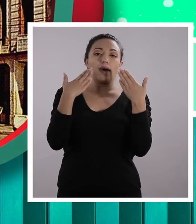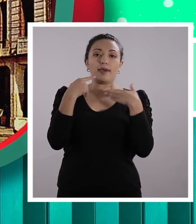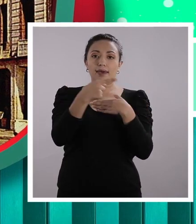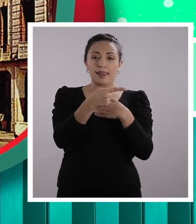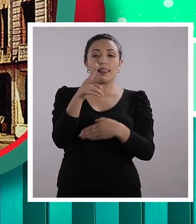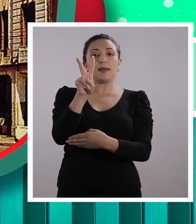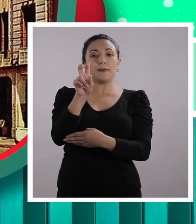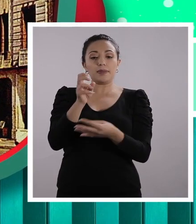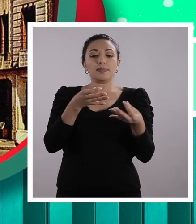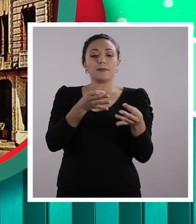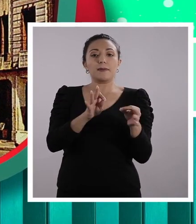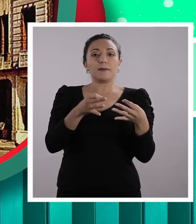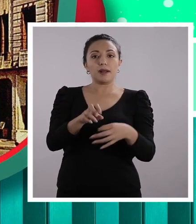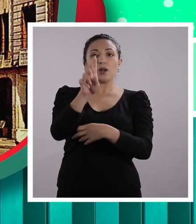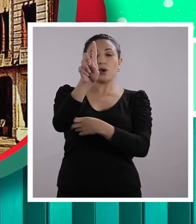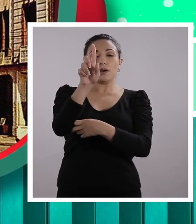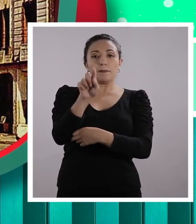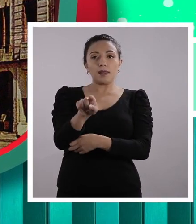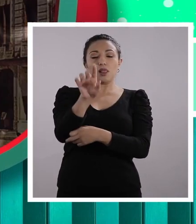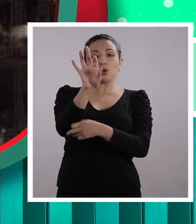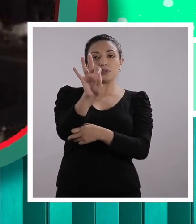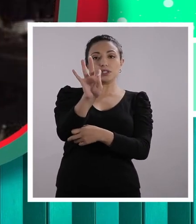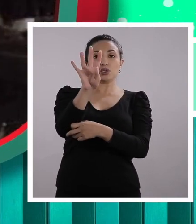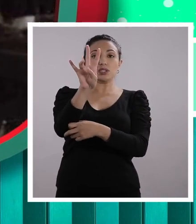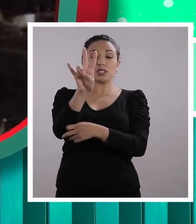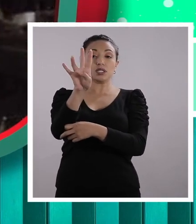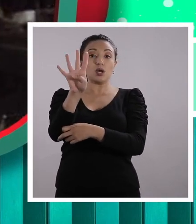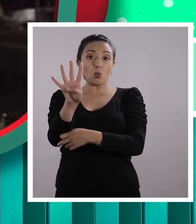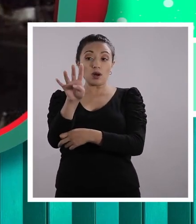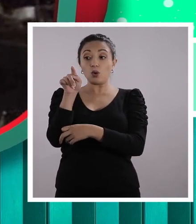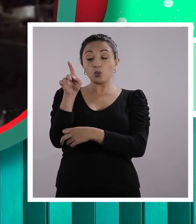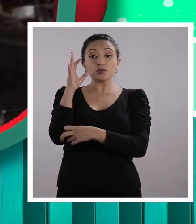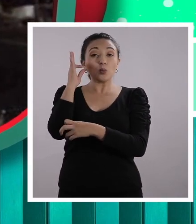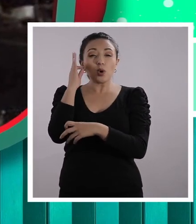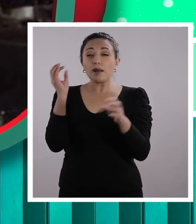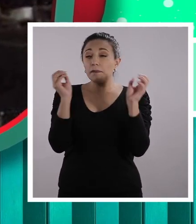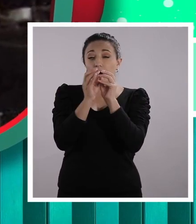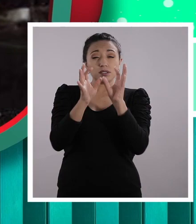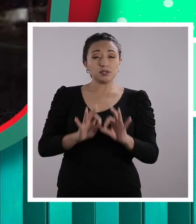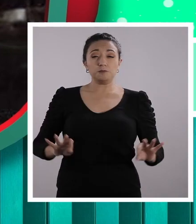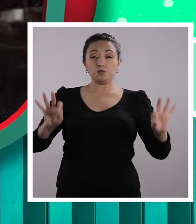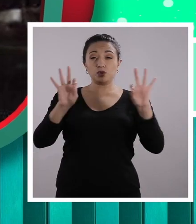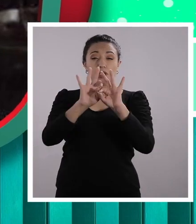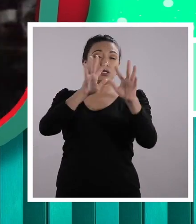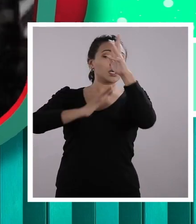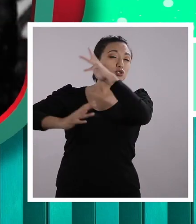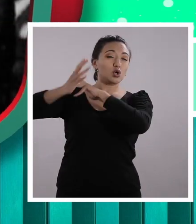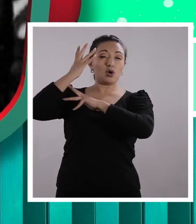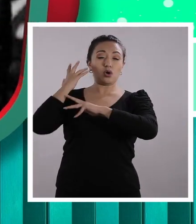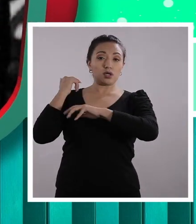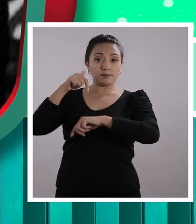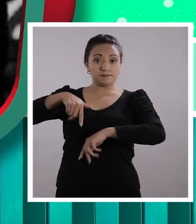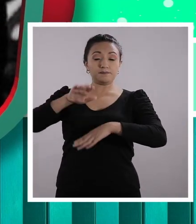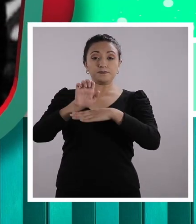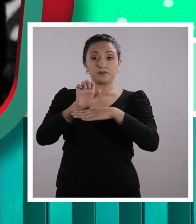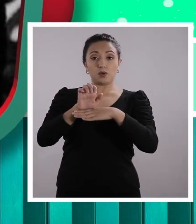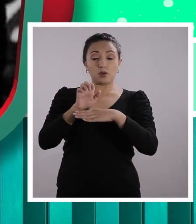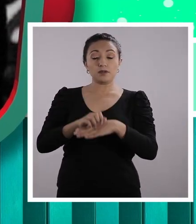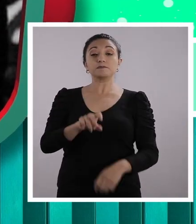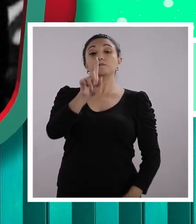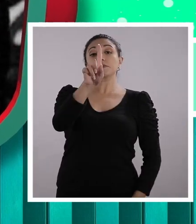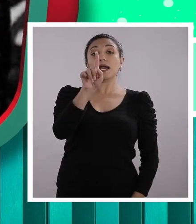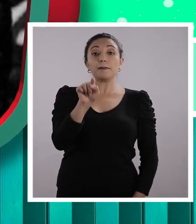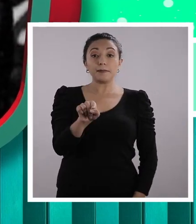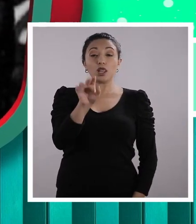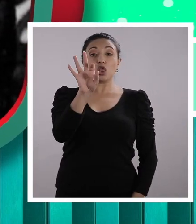1974 es una de las mujeres más destacadas de la historia contemporánea en 1913 se convirtió en la